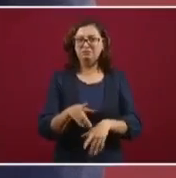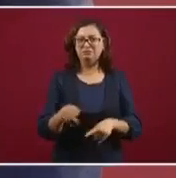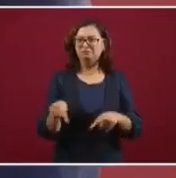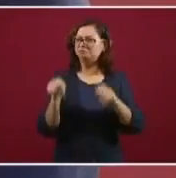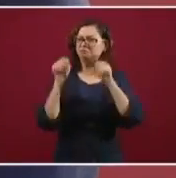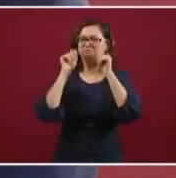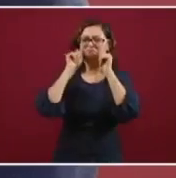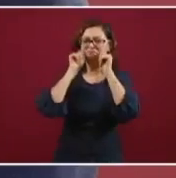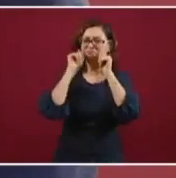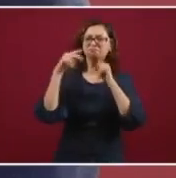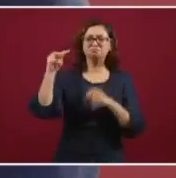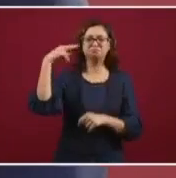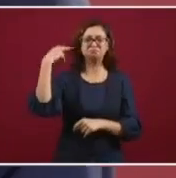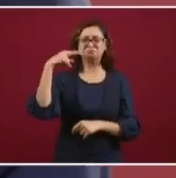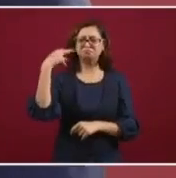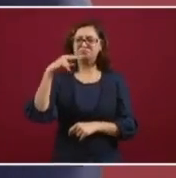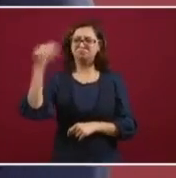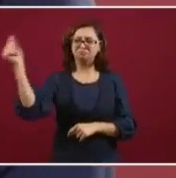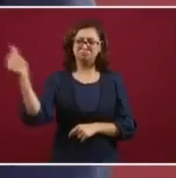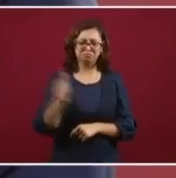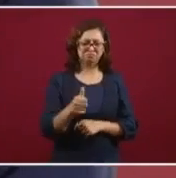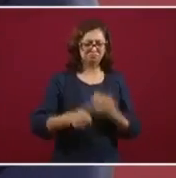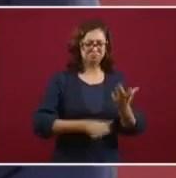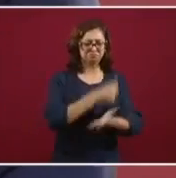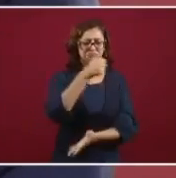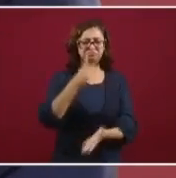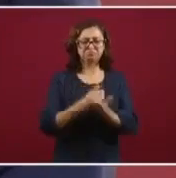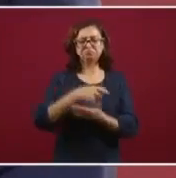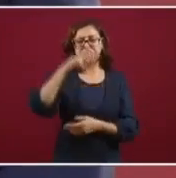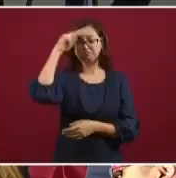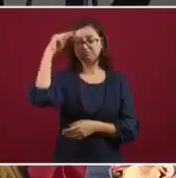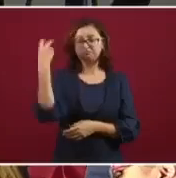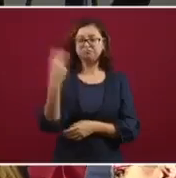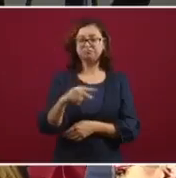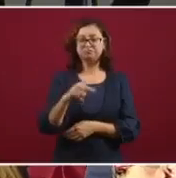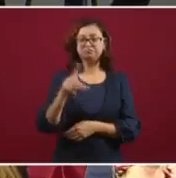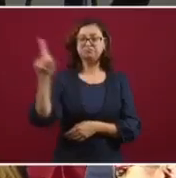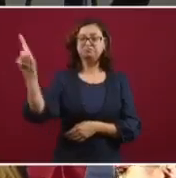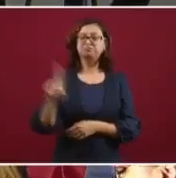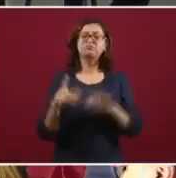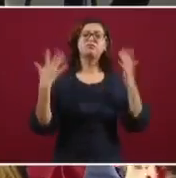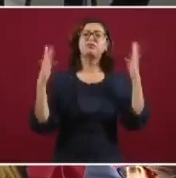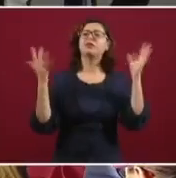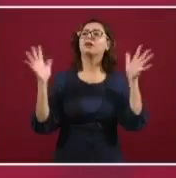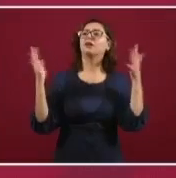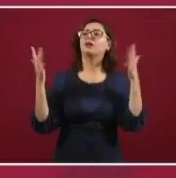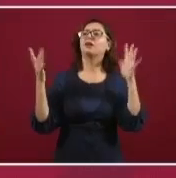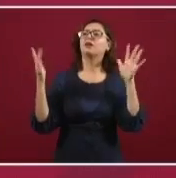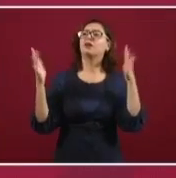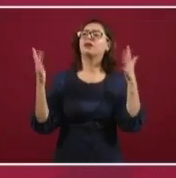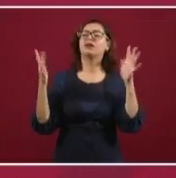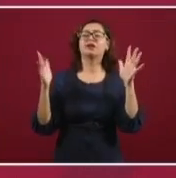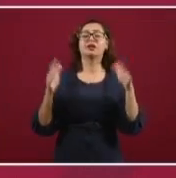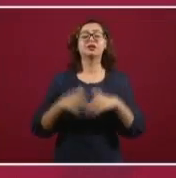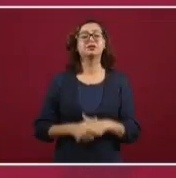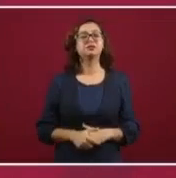México es aplaudido